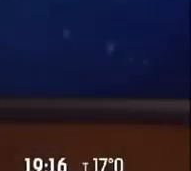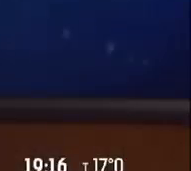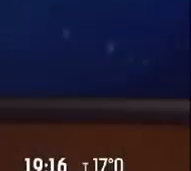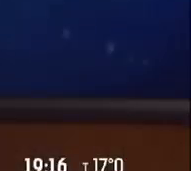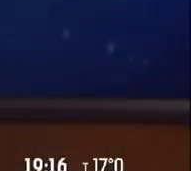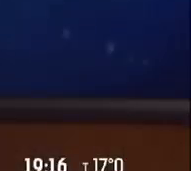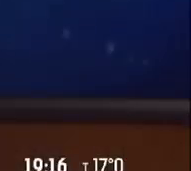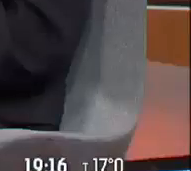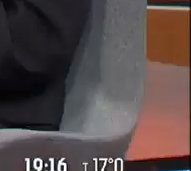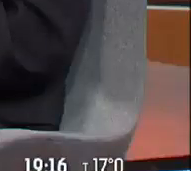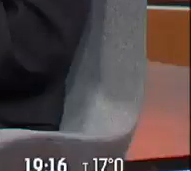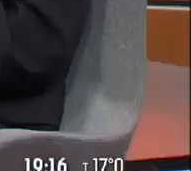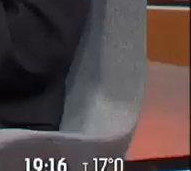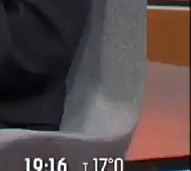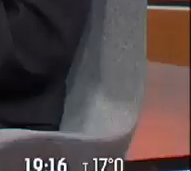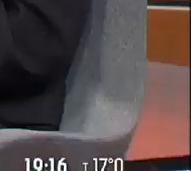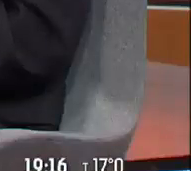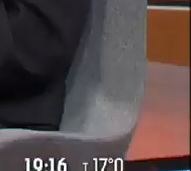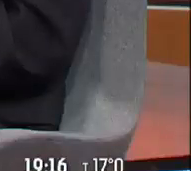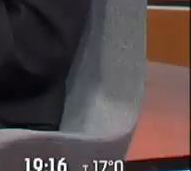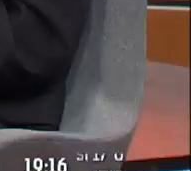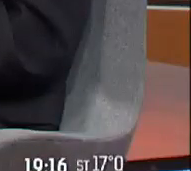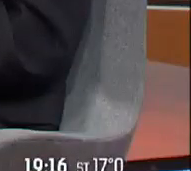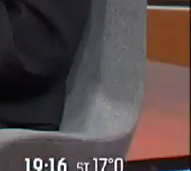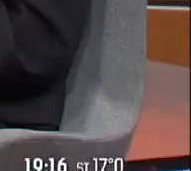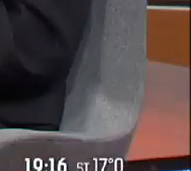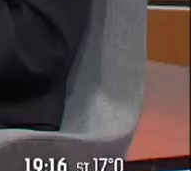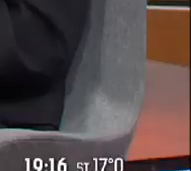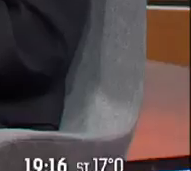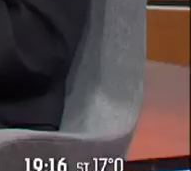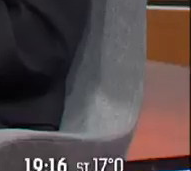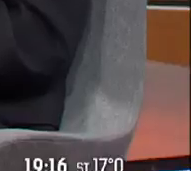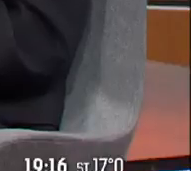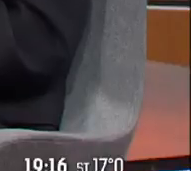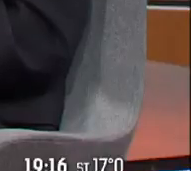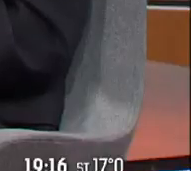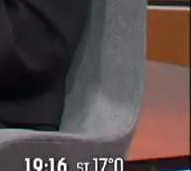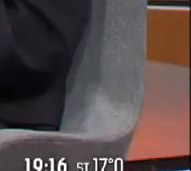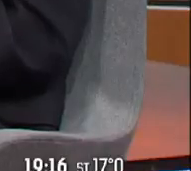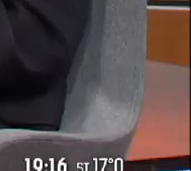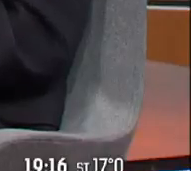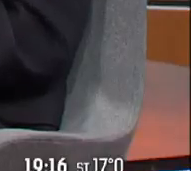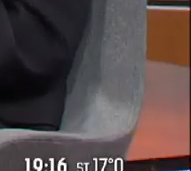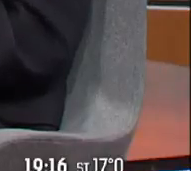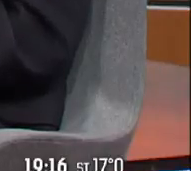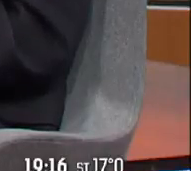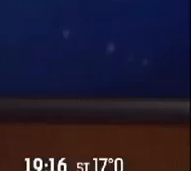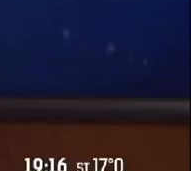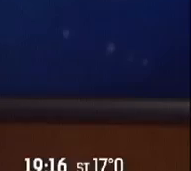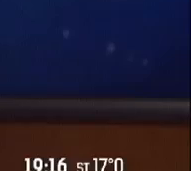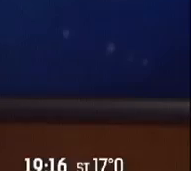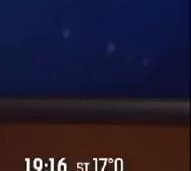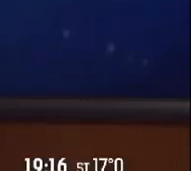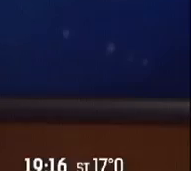en un plazo 3,9 por ciento inflación 24,3 en lo que va del año a cuantos llegaremos en total en 2018 bueno